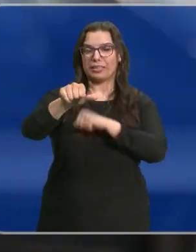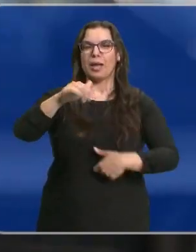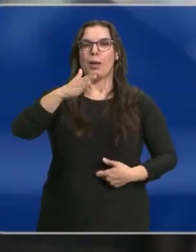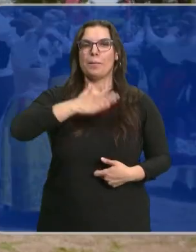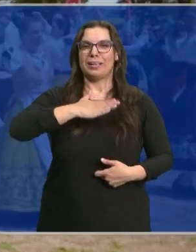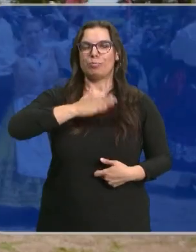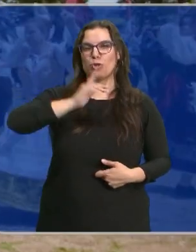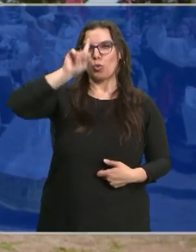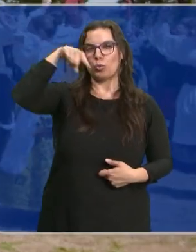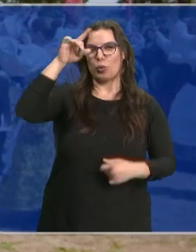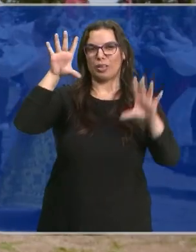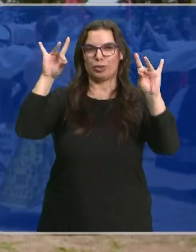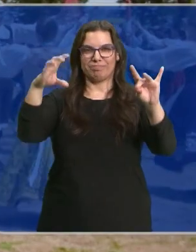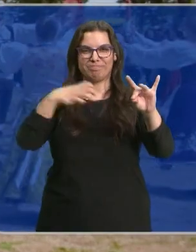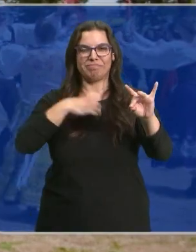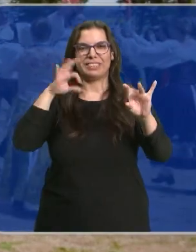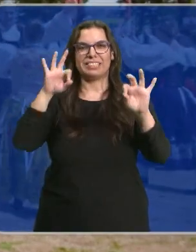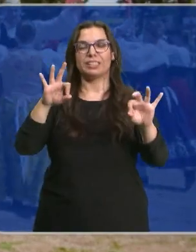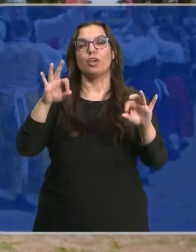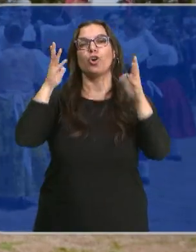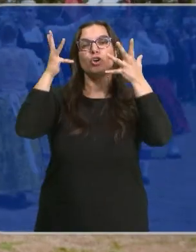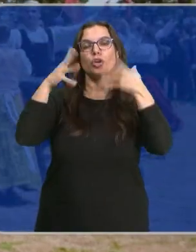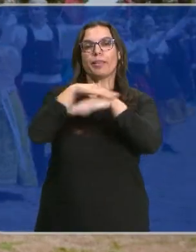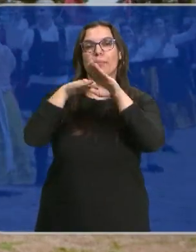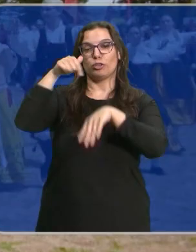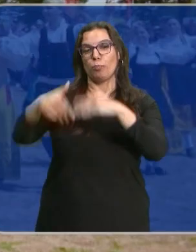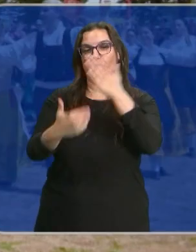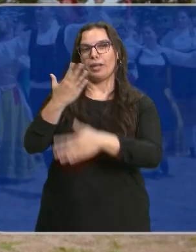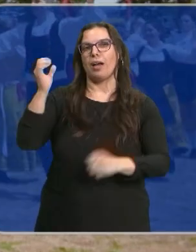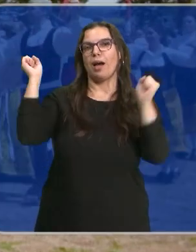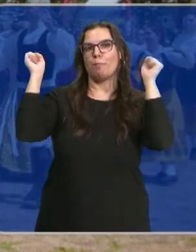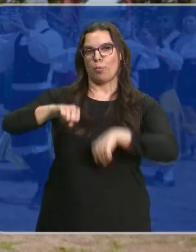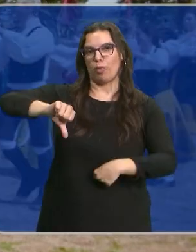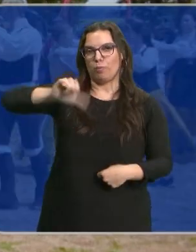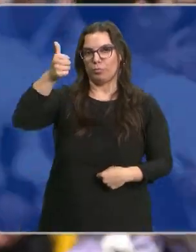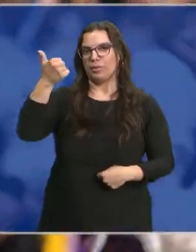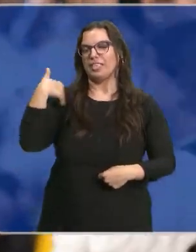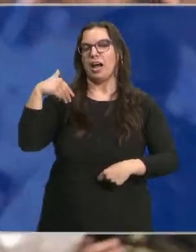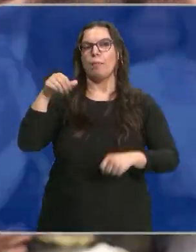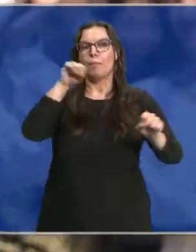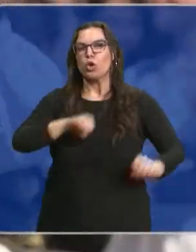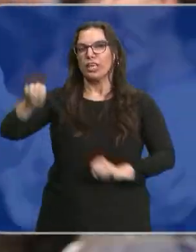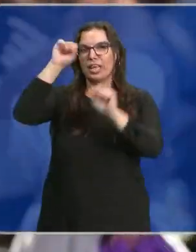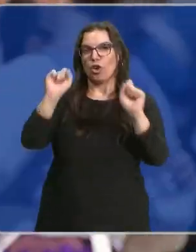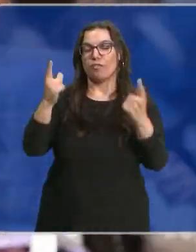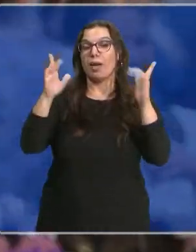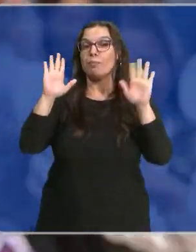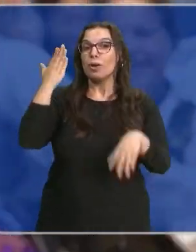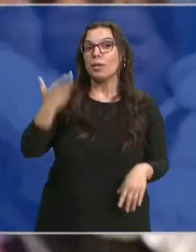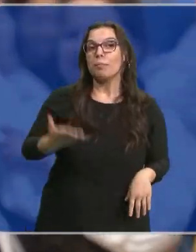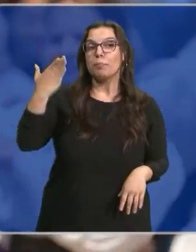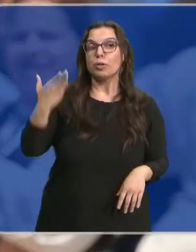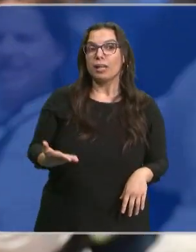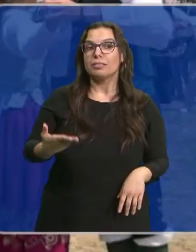patrimonio cultural inmaterial el Consejo de Ministros lo ha aprobado esta mañana está oficialmente protegido pero lo importante